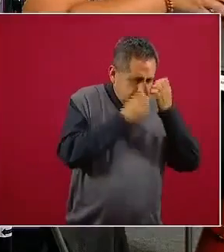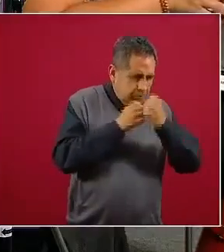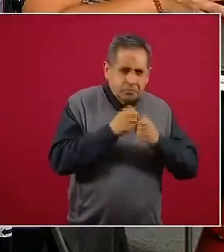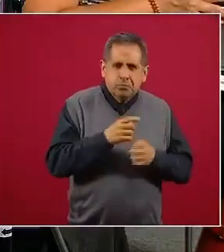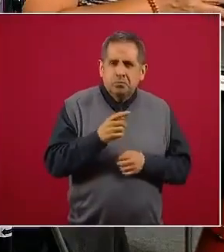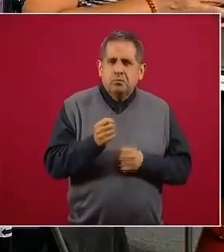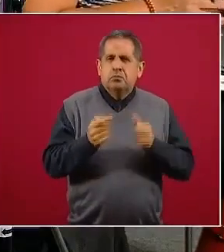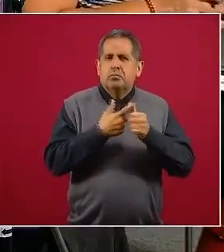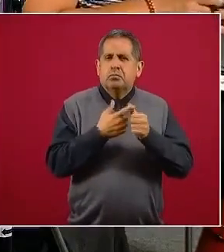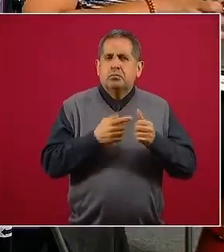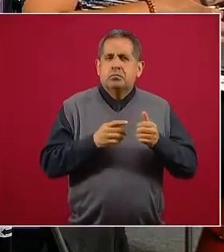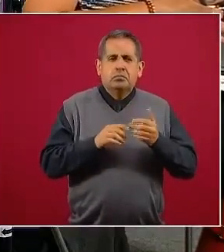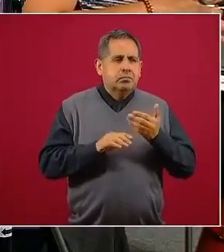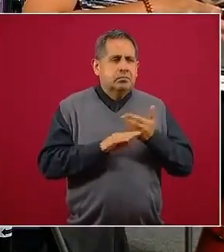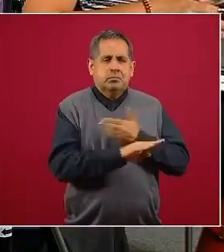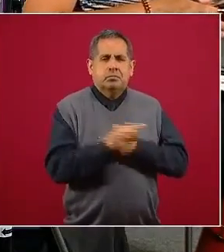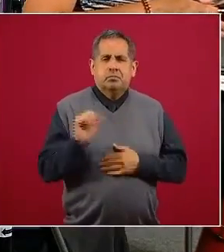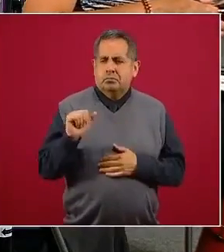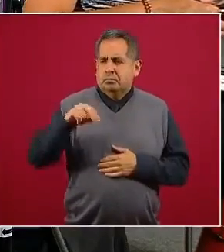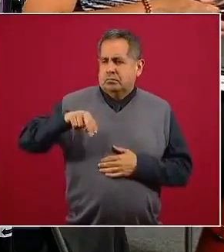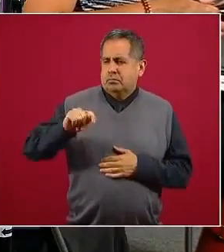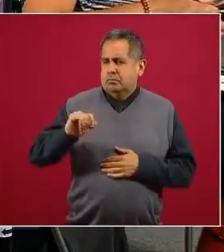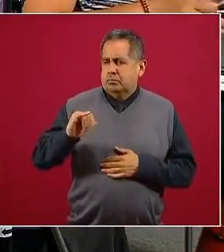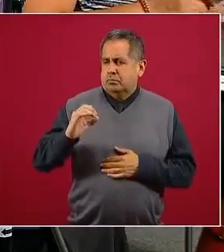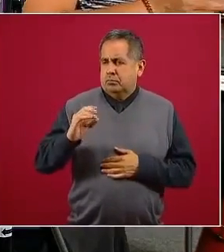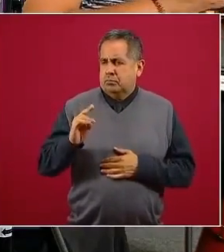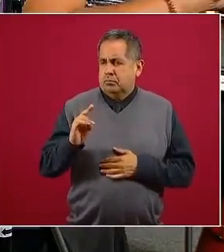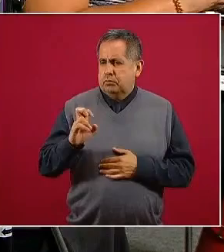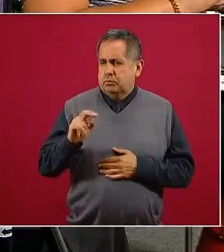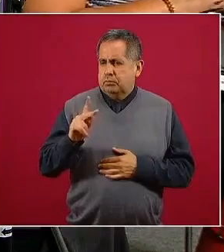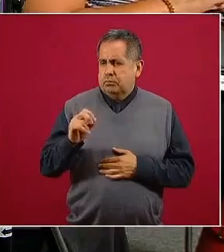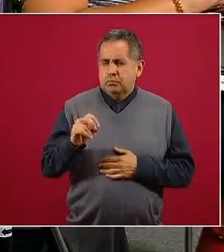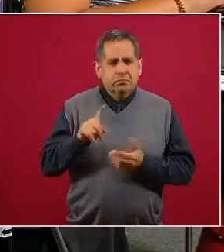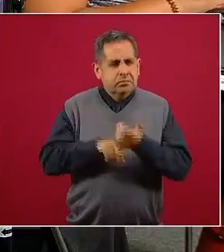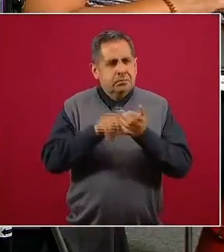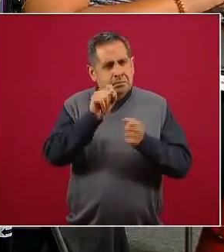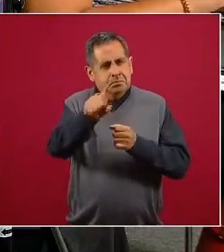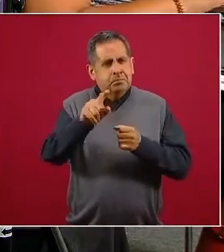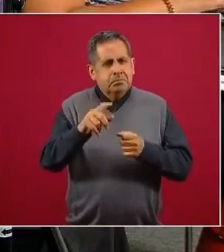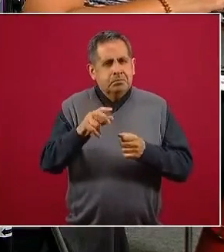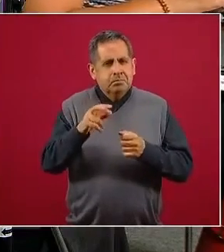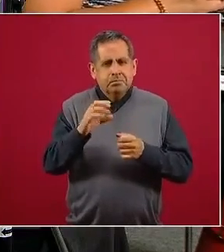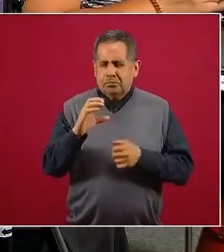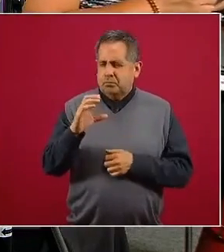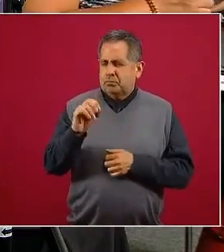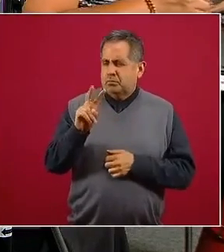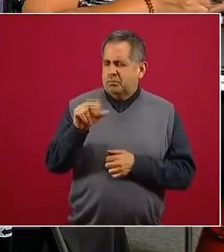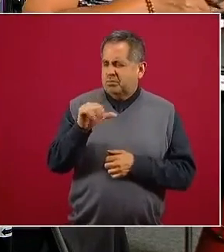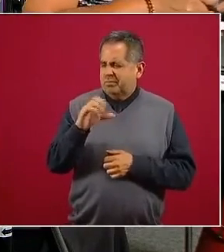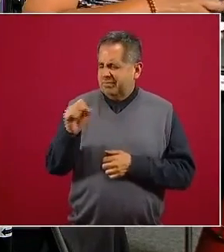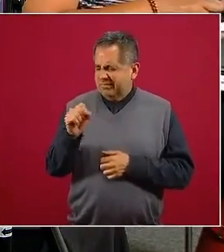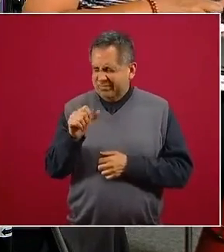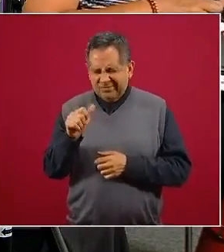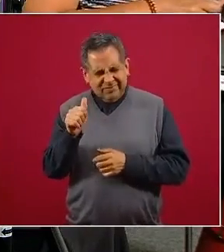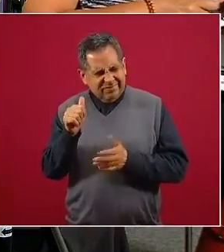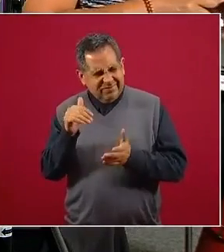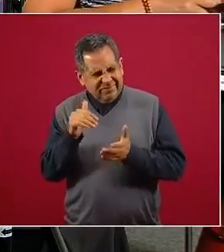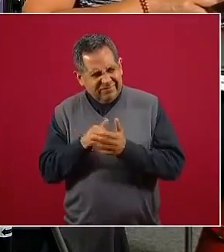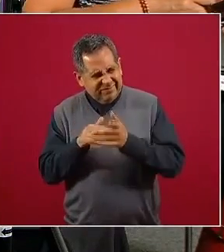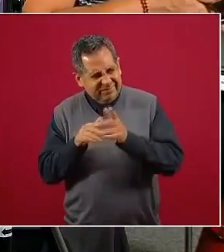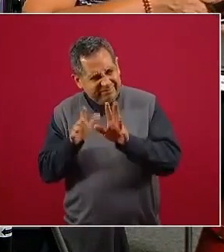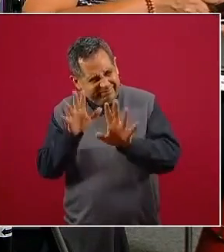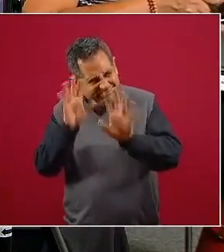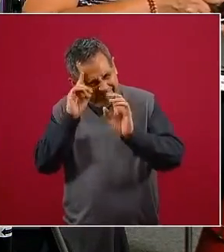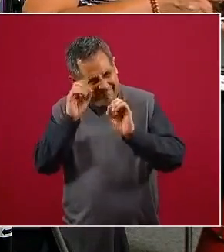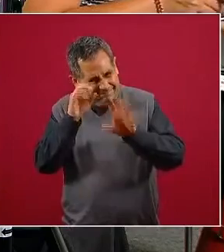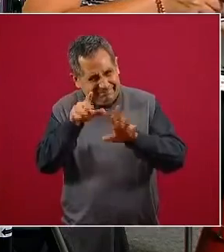de estos anticuerpos, y justamente tienen un robot como el que ustedes tienen, el Cobas 6000, algo